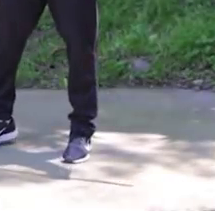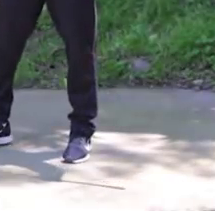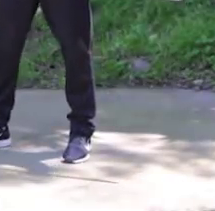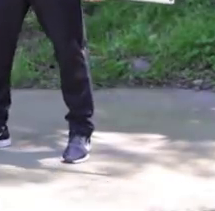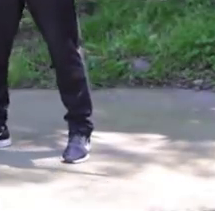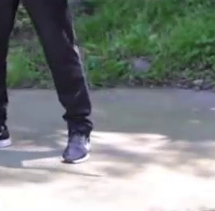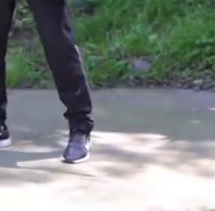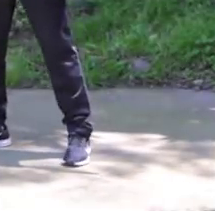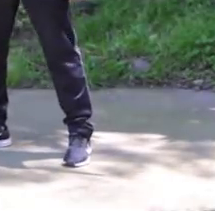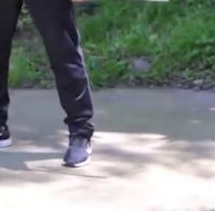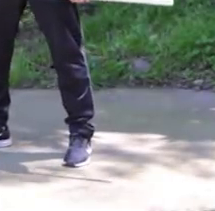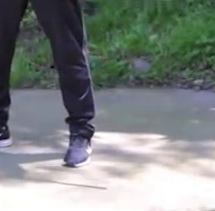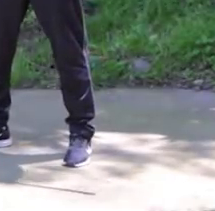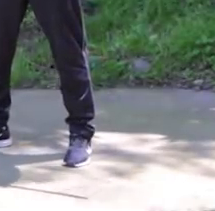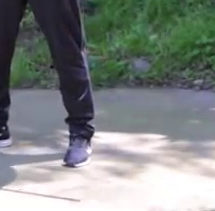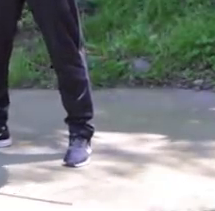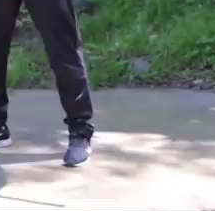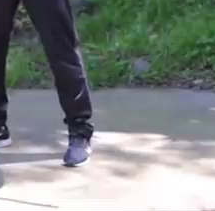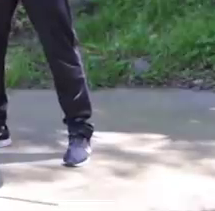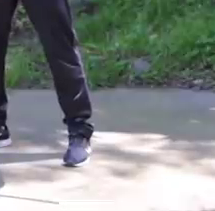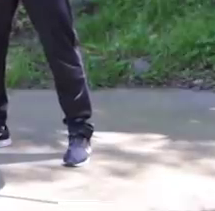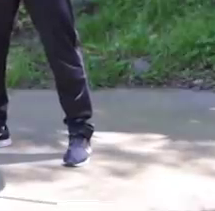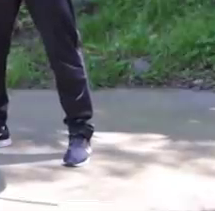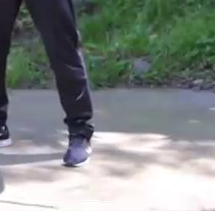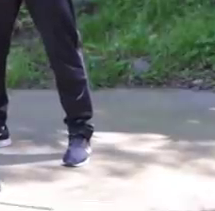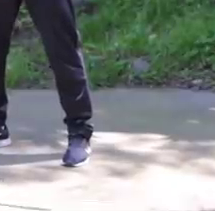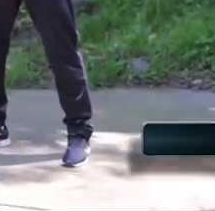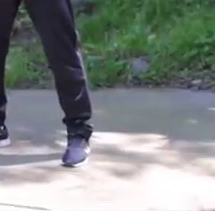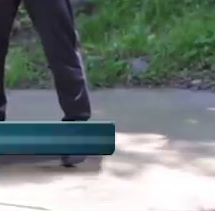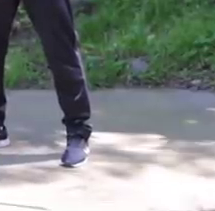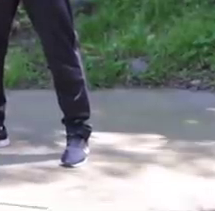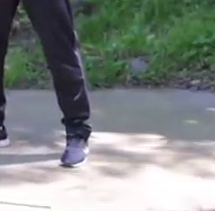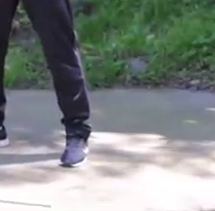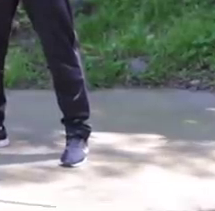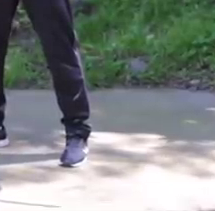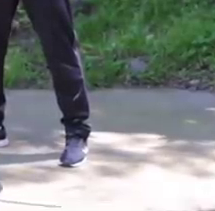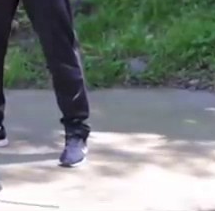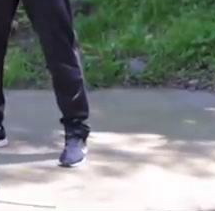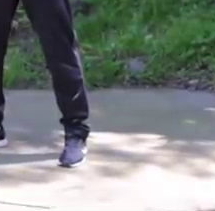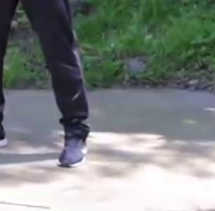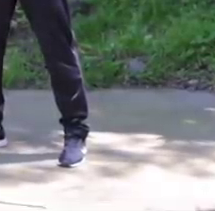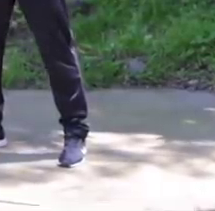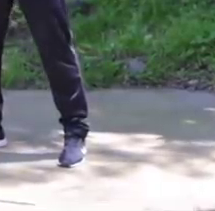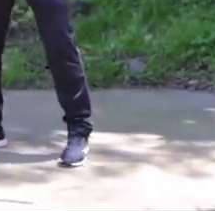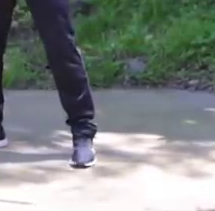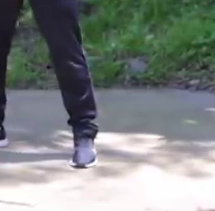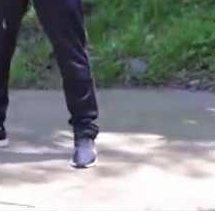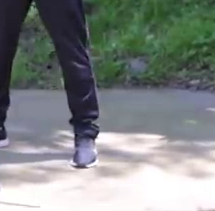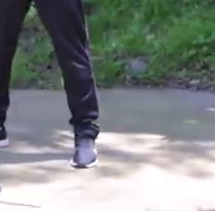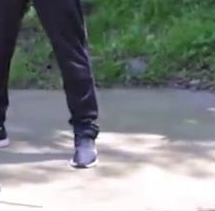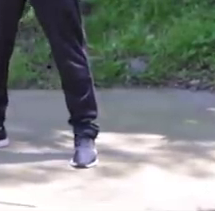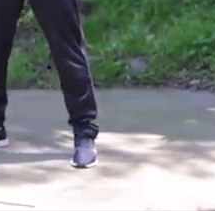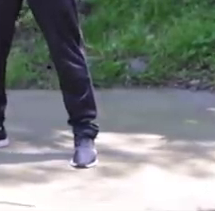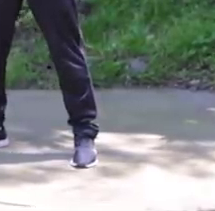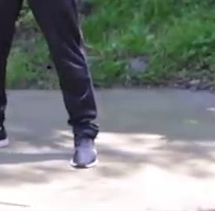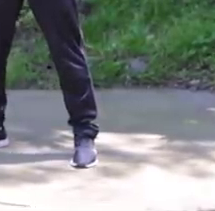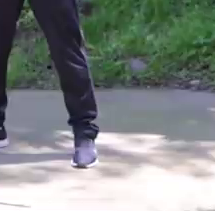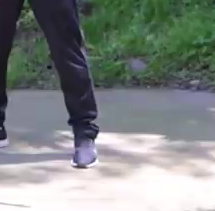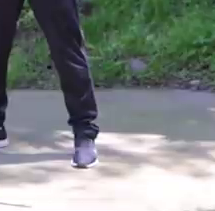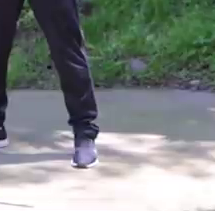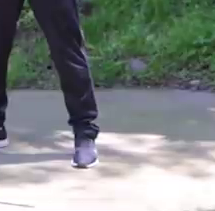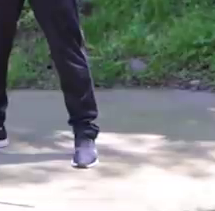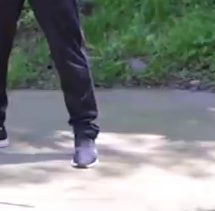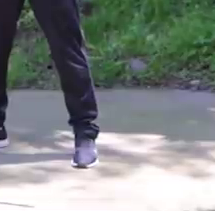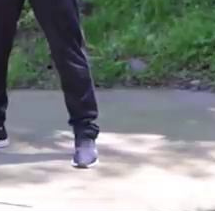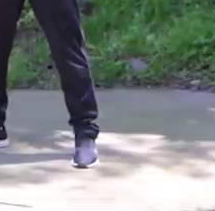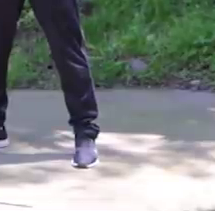trabajar hombro. Vamos a agarrar ya sea un palo de escoba o una toalla, de tal manera que podamos